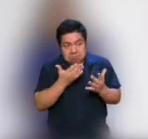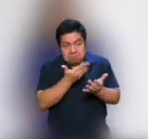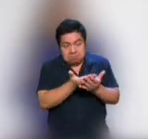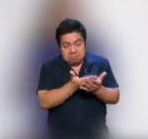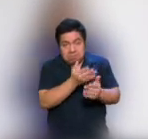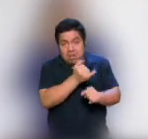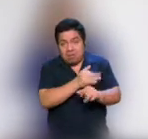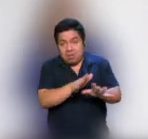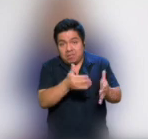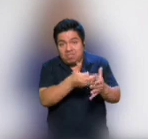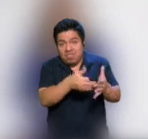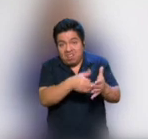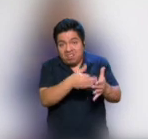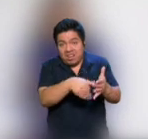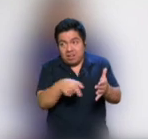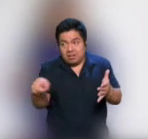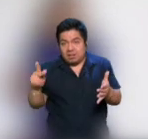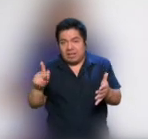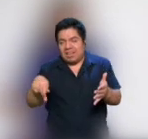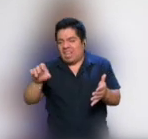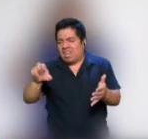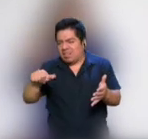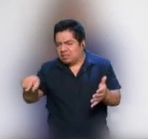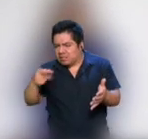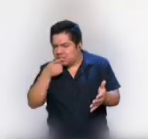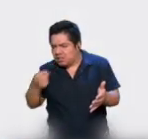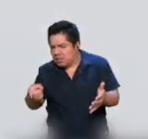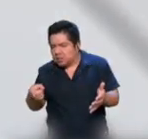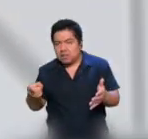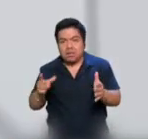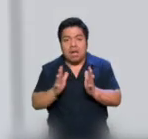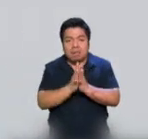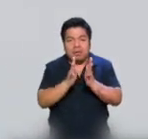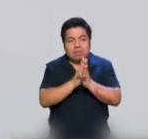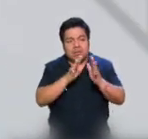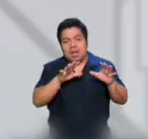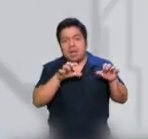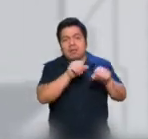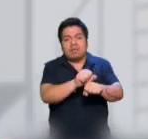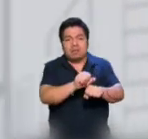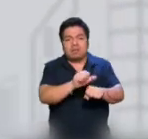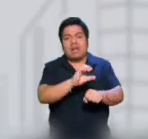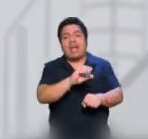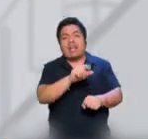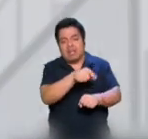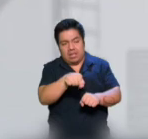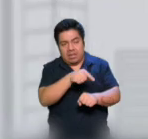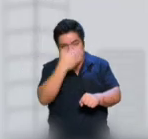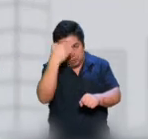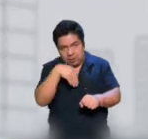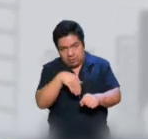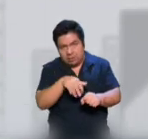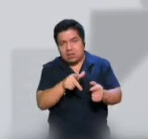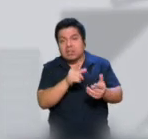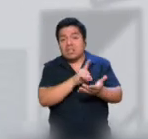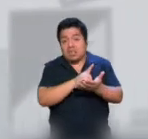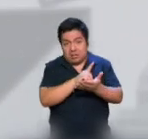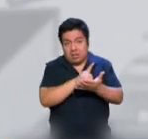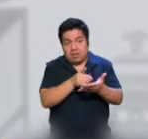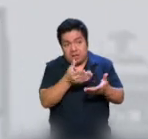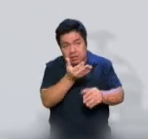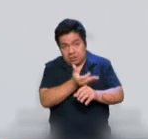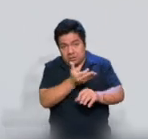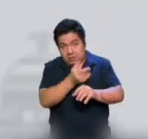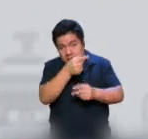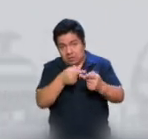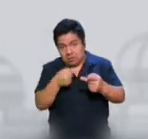Mayo Zambada, y quien también se justificó diciendo que se debería celebrar la aprehensión del capo de la droga y la colaboración que existe